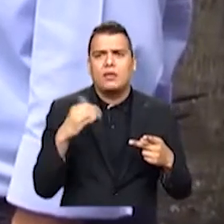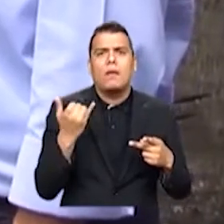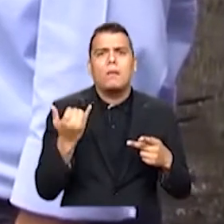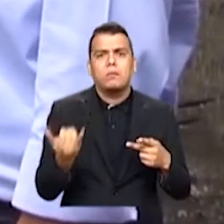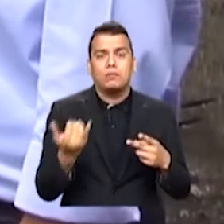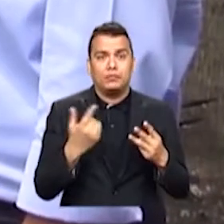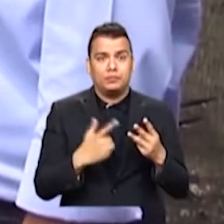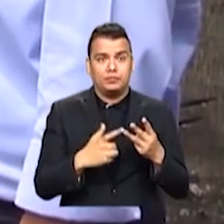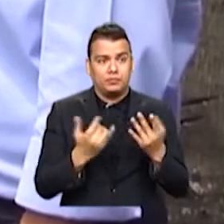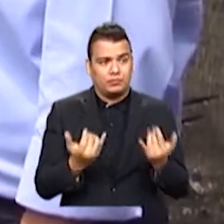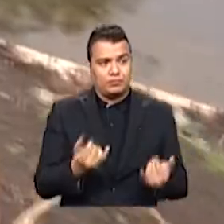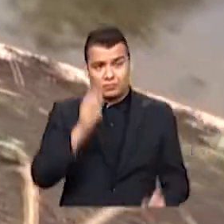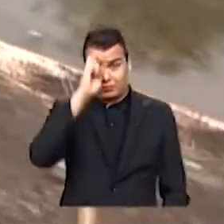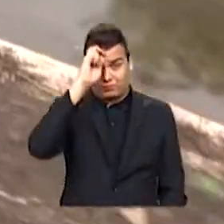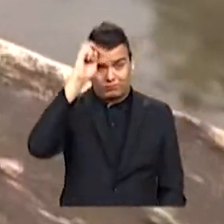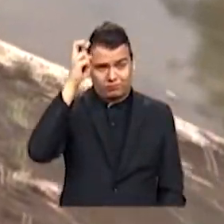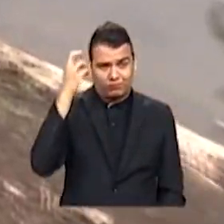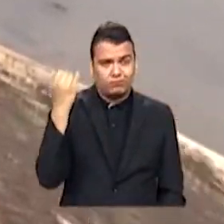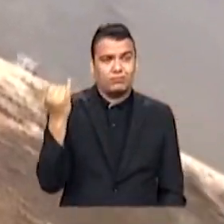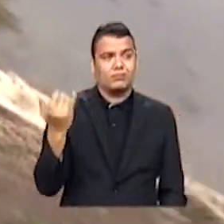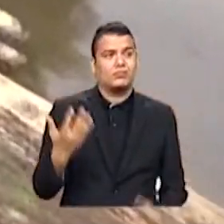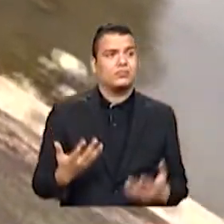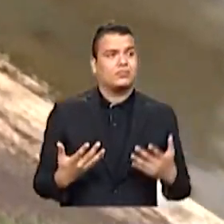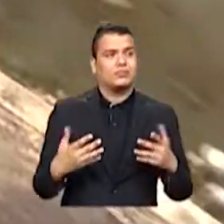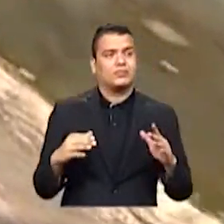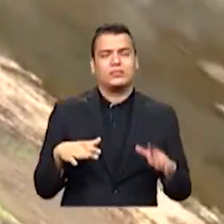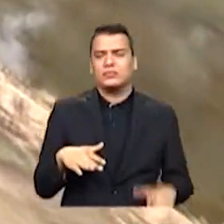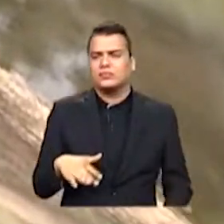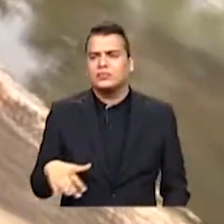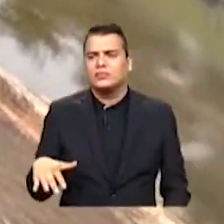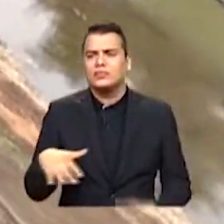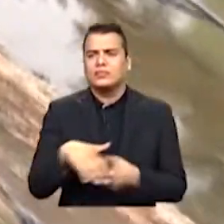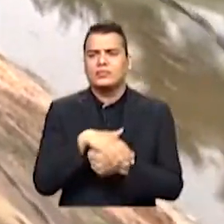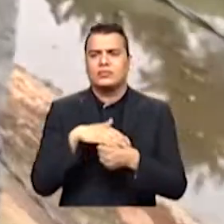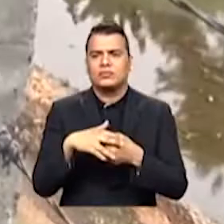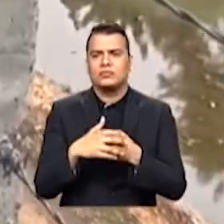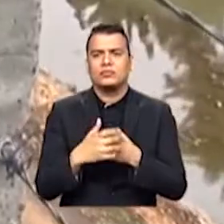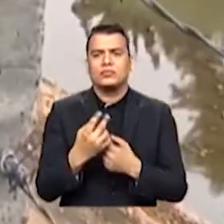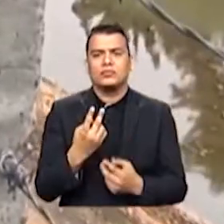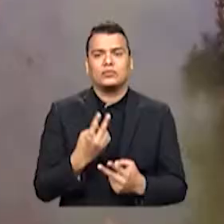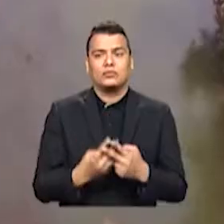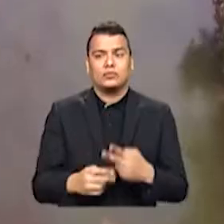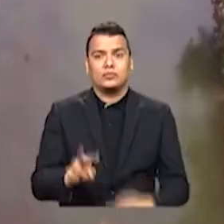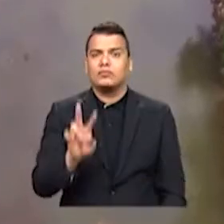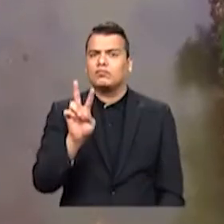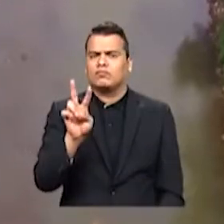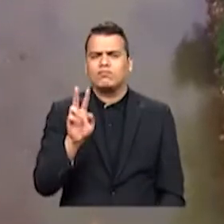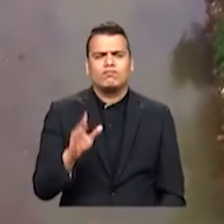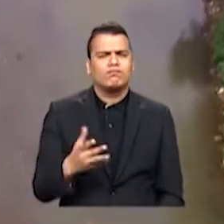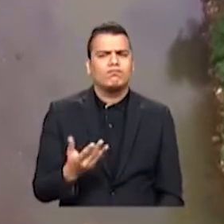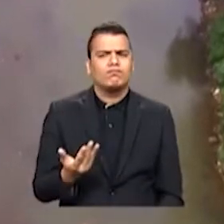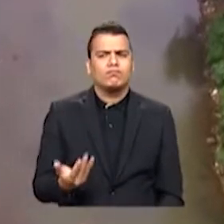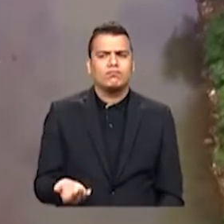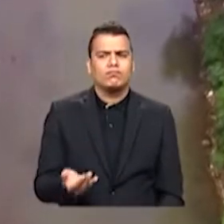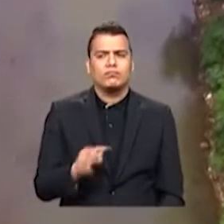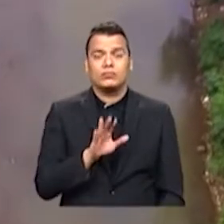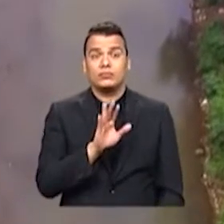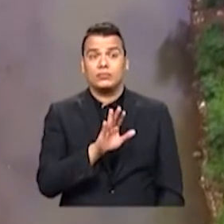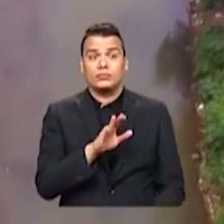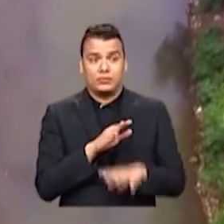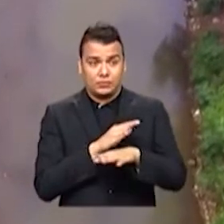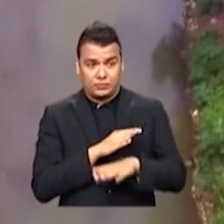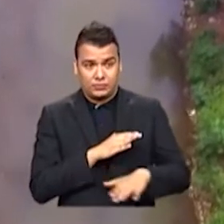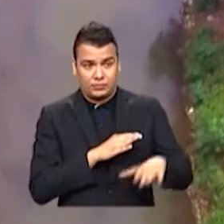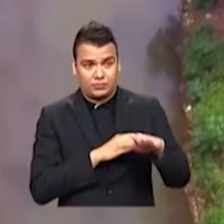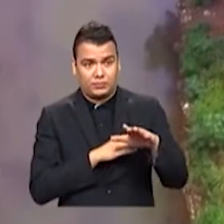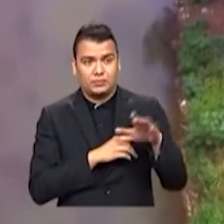en el norte de la ciudad. Una obra en la Comuna 2. ¿Qué obra y en qué consistió? La margen izquierda del dique en esta zona del río